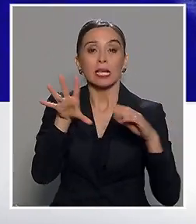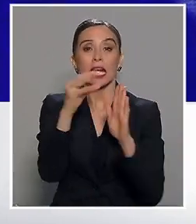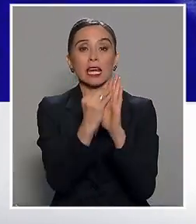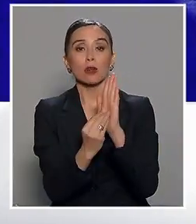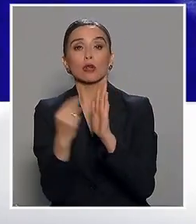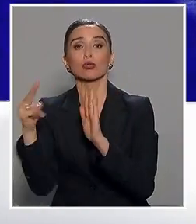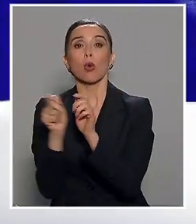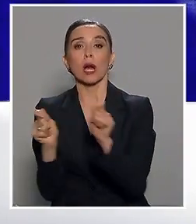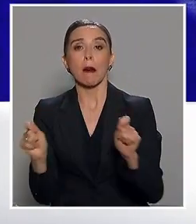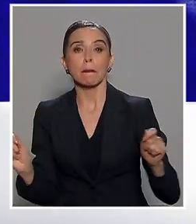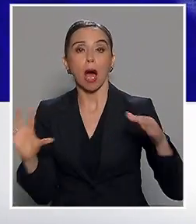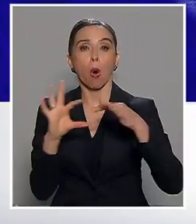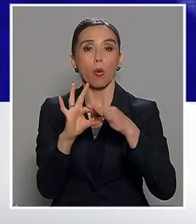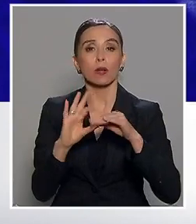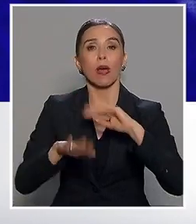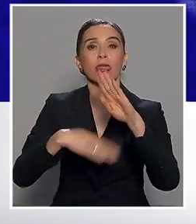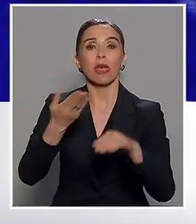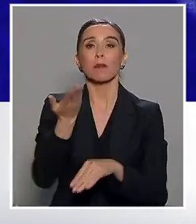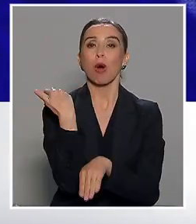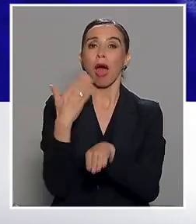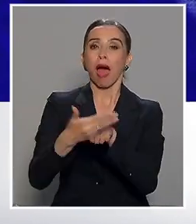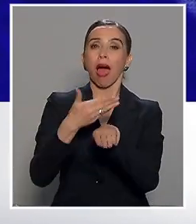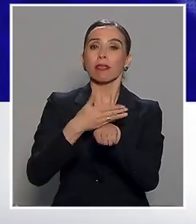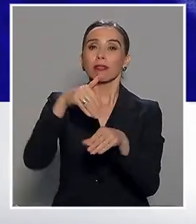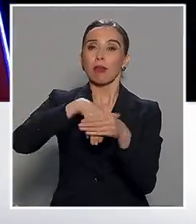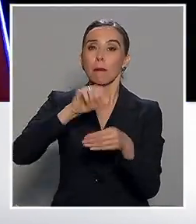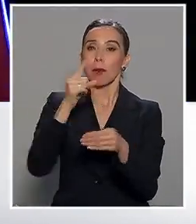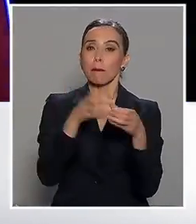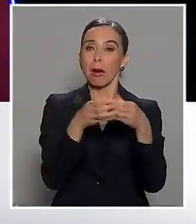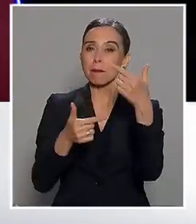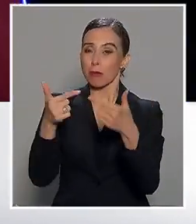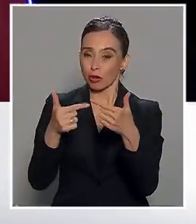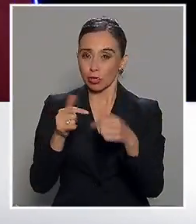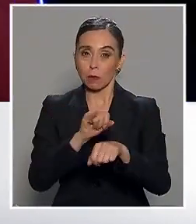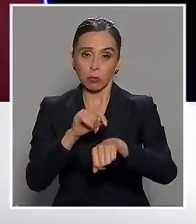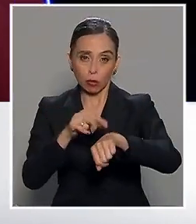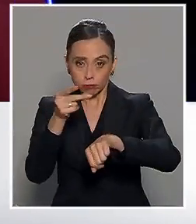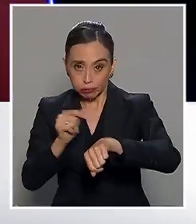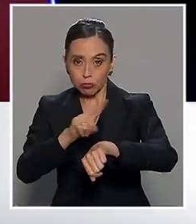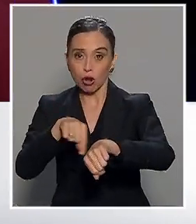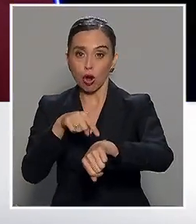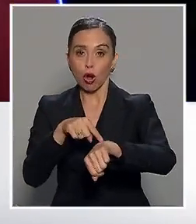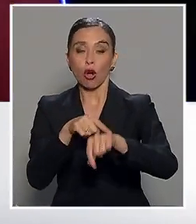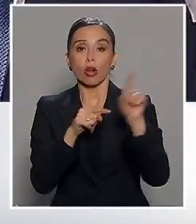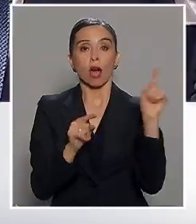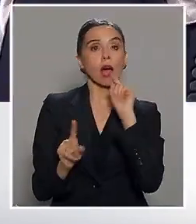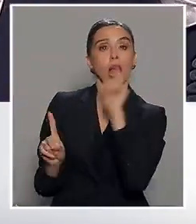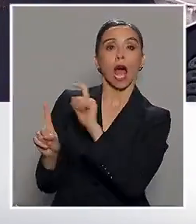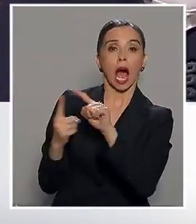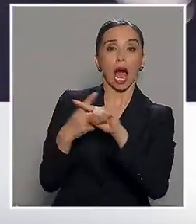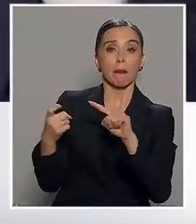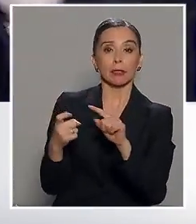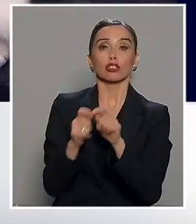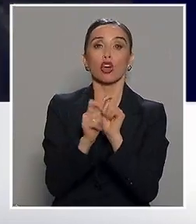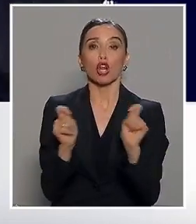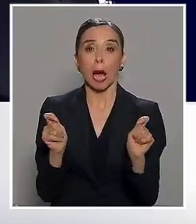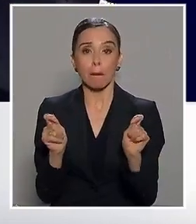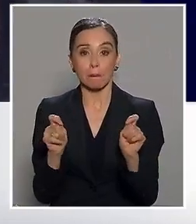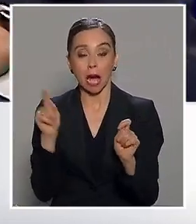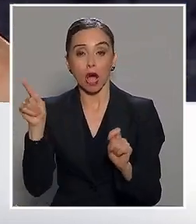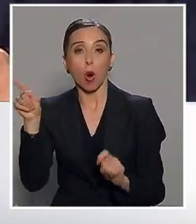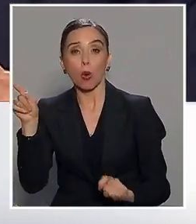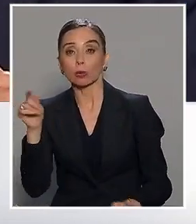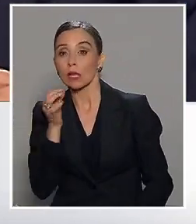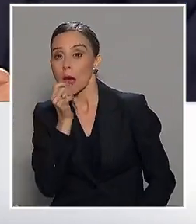unidad de campaña después de la primaria y no pasaron pocas horas hasta que lo amenazó en una campaña de digo menos otro que usted